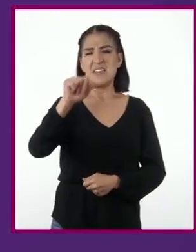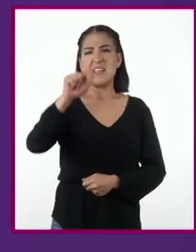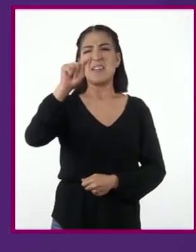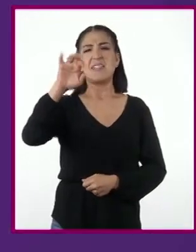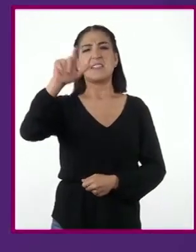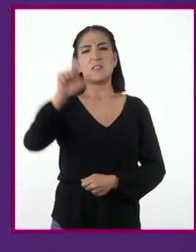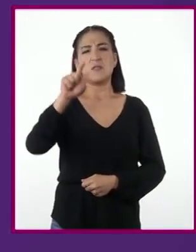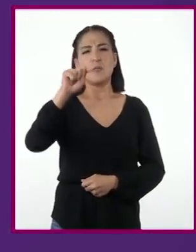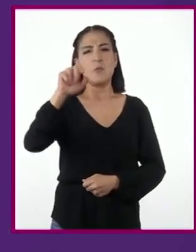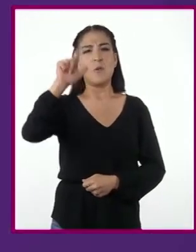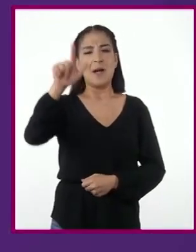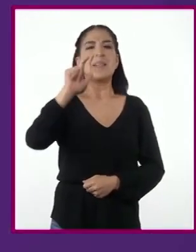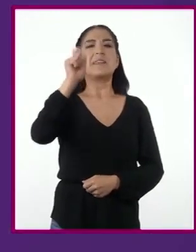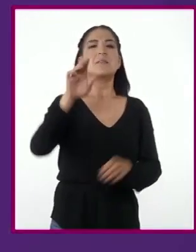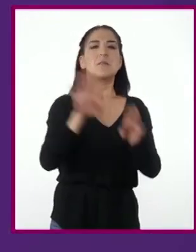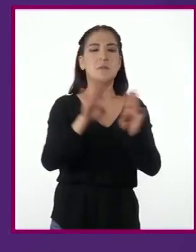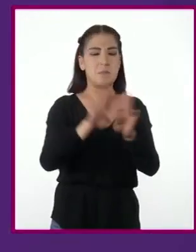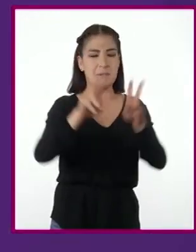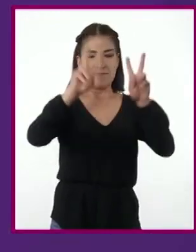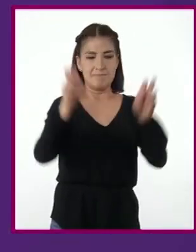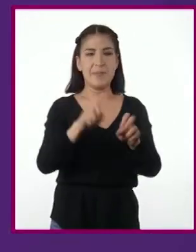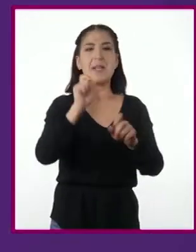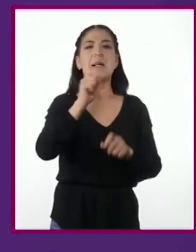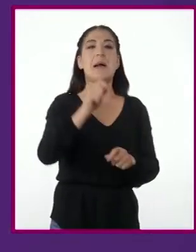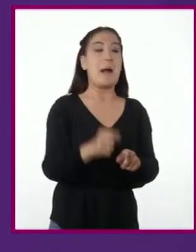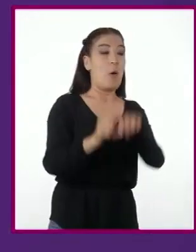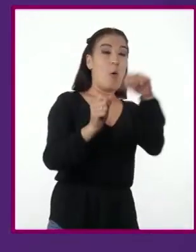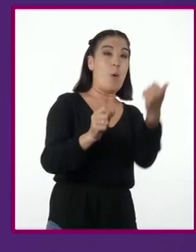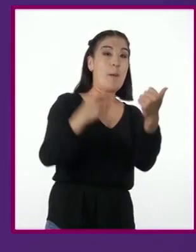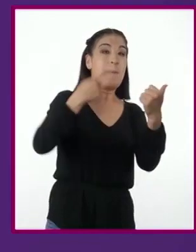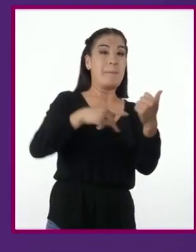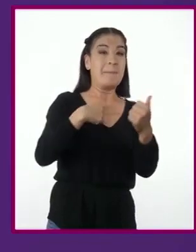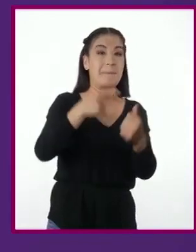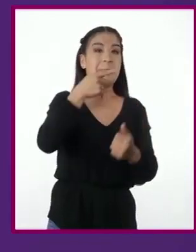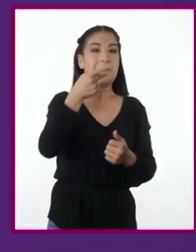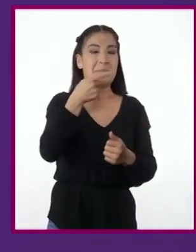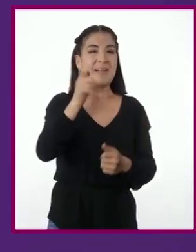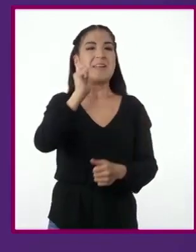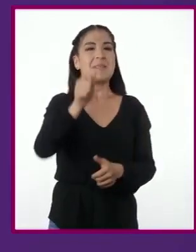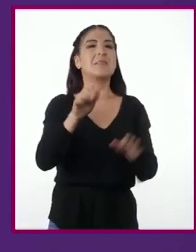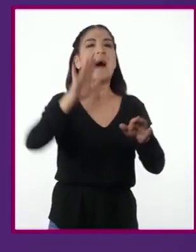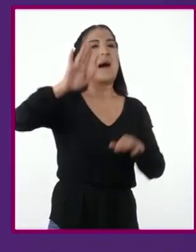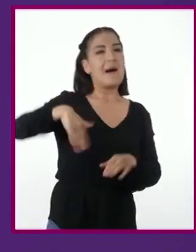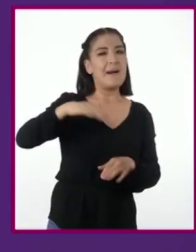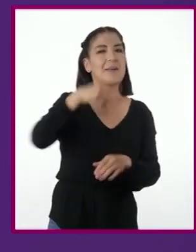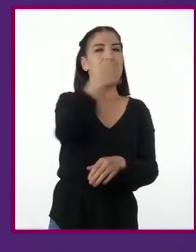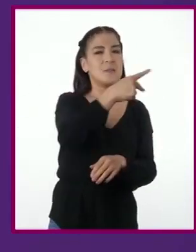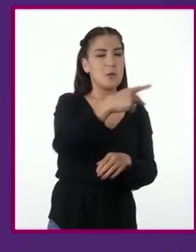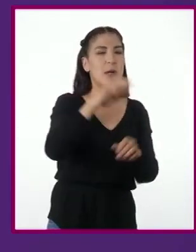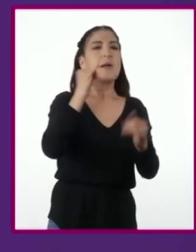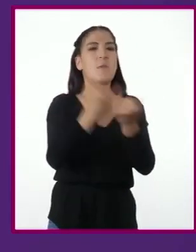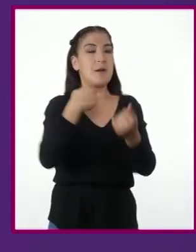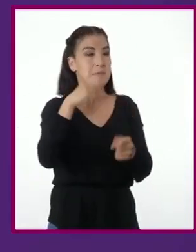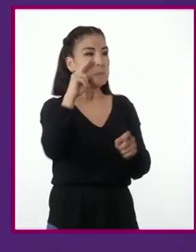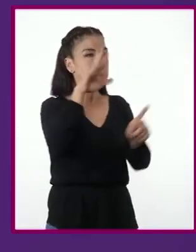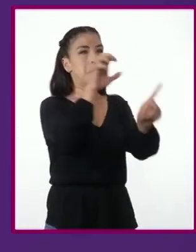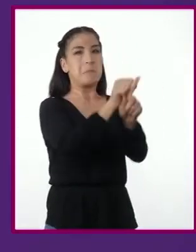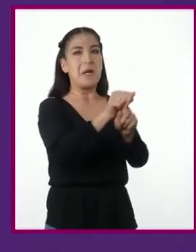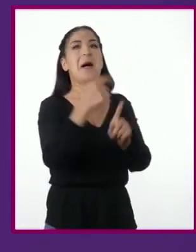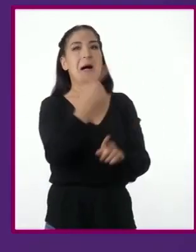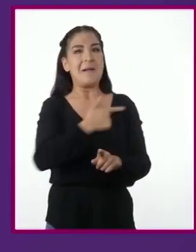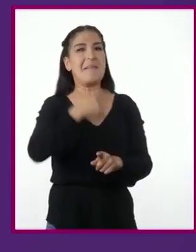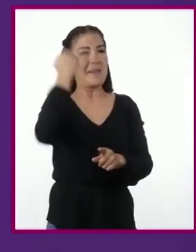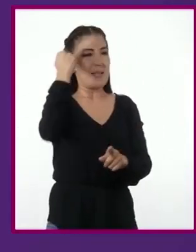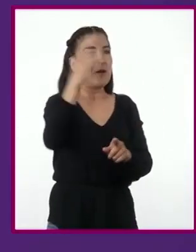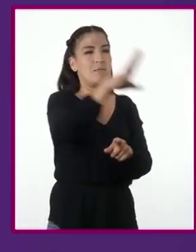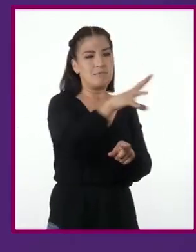cita textual es la mención de una frase dicha por otra persona dentro de un discurso propio. Es importante colocar en los textos para darle